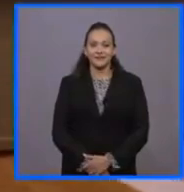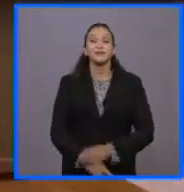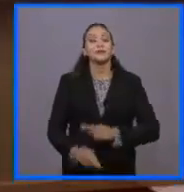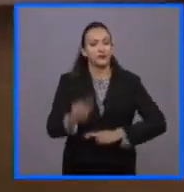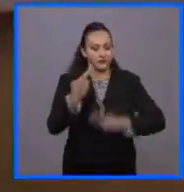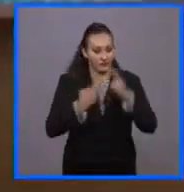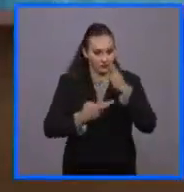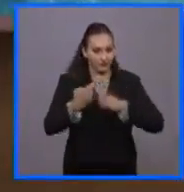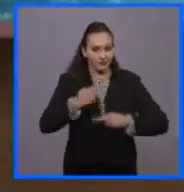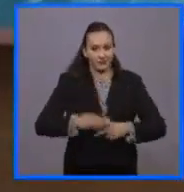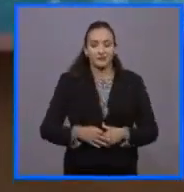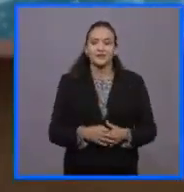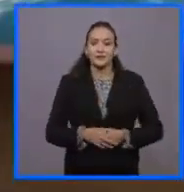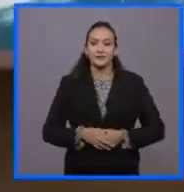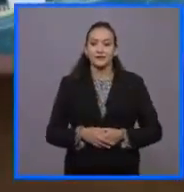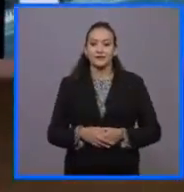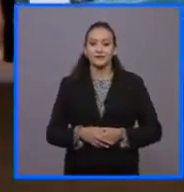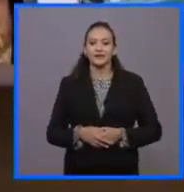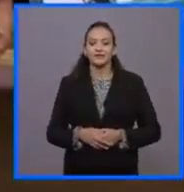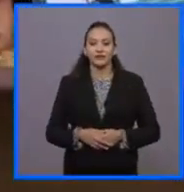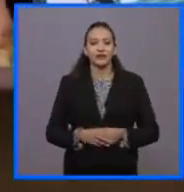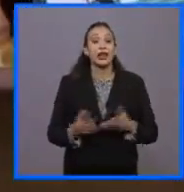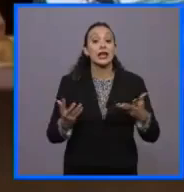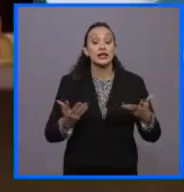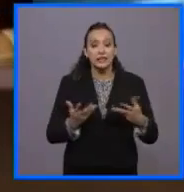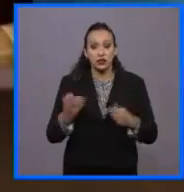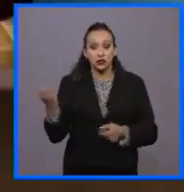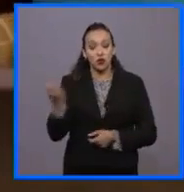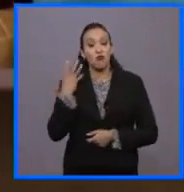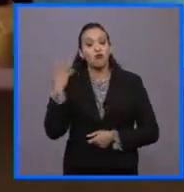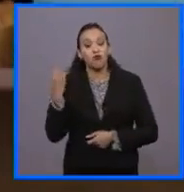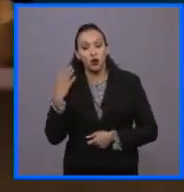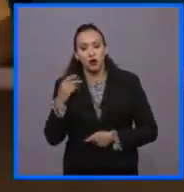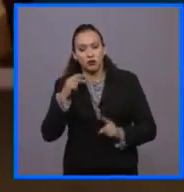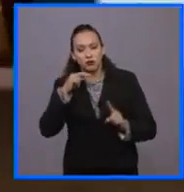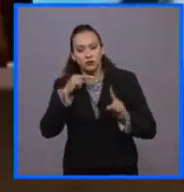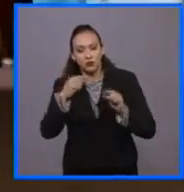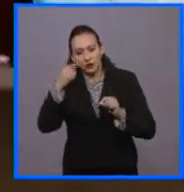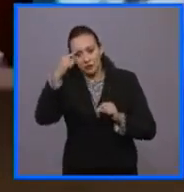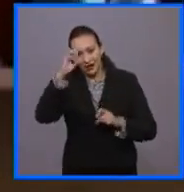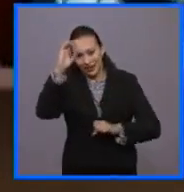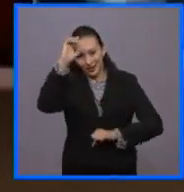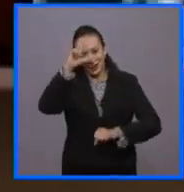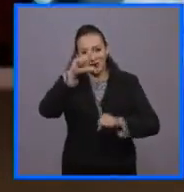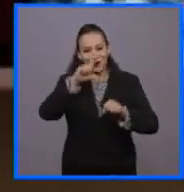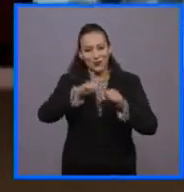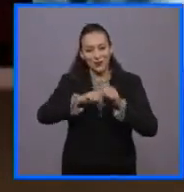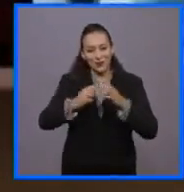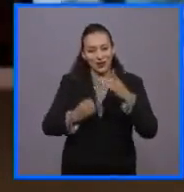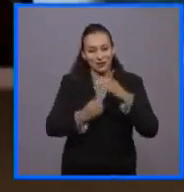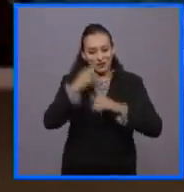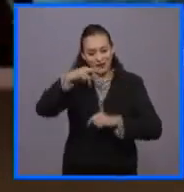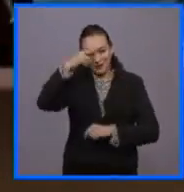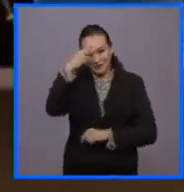Al regresar, se lleva a cabo foro hacia una nueva cultura concursal en México.